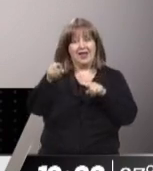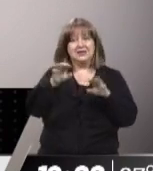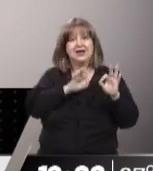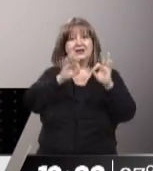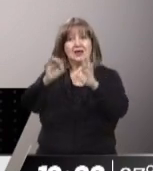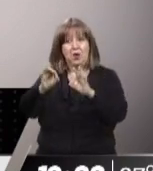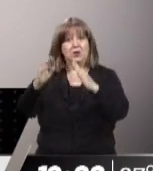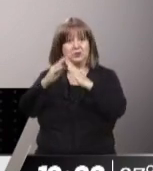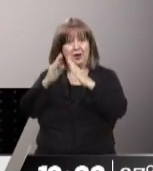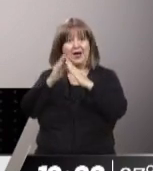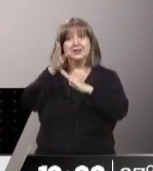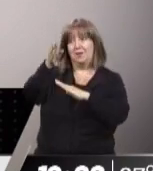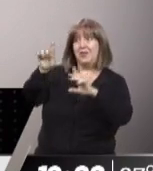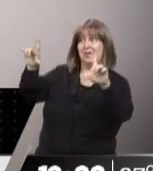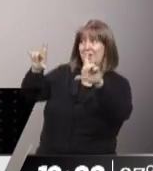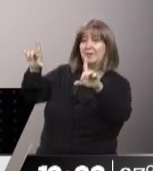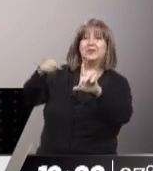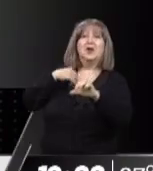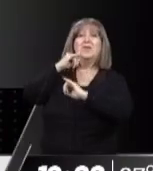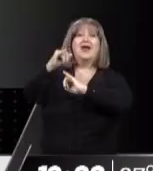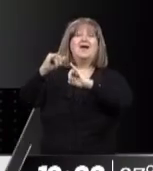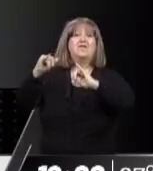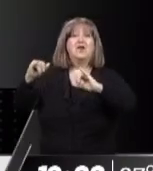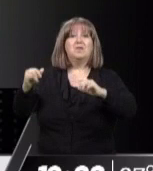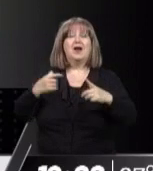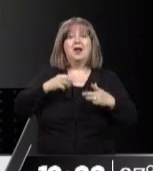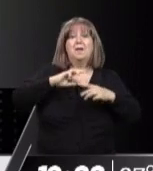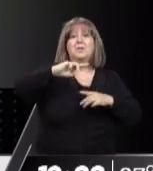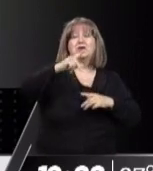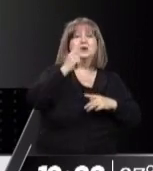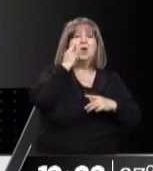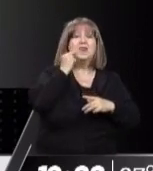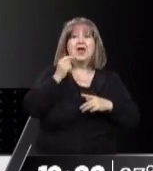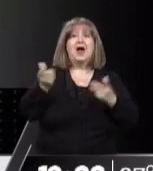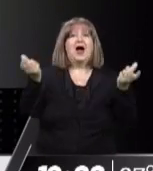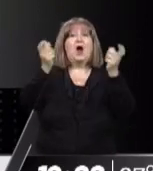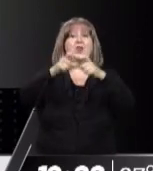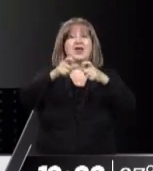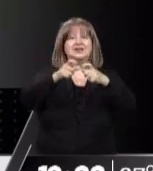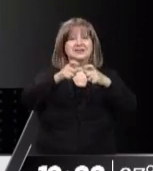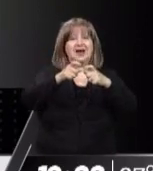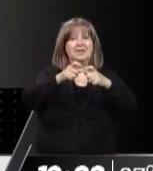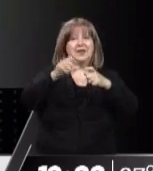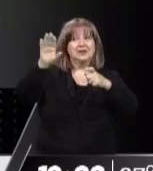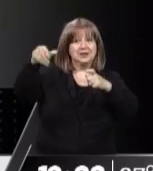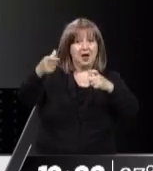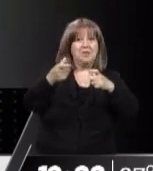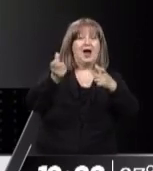estamos viendo las imágenes para comunicarle que en los próximos días iba a tener una audiencia para